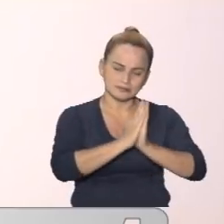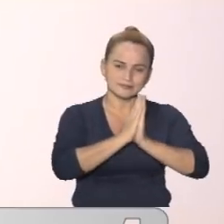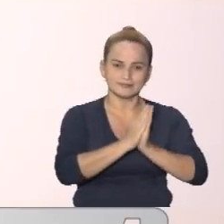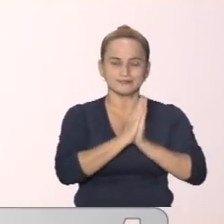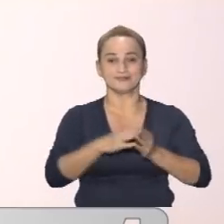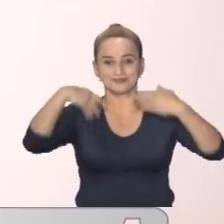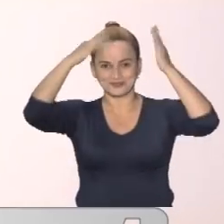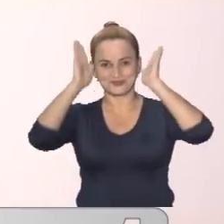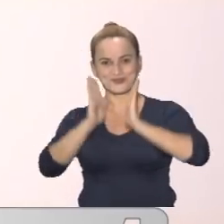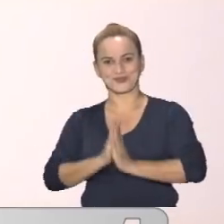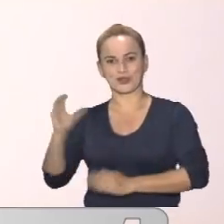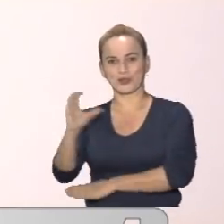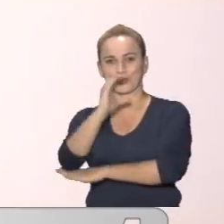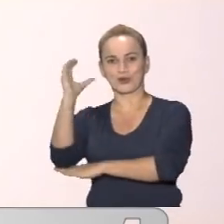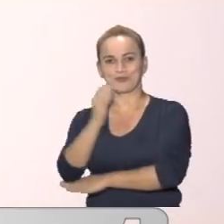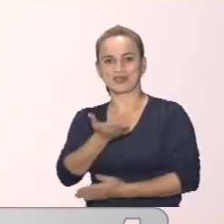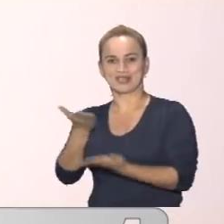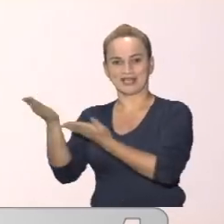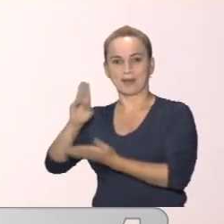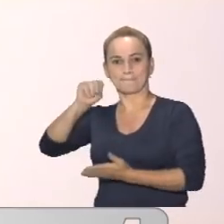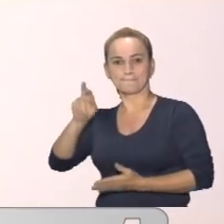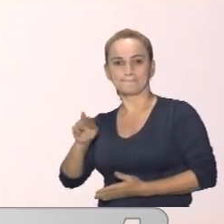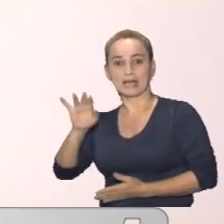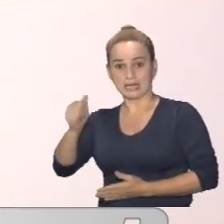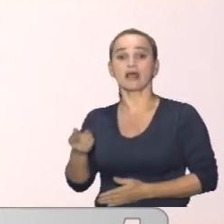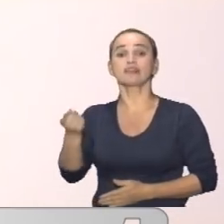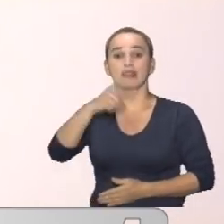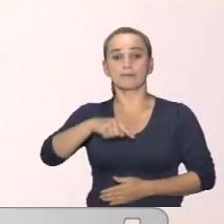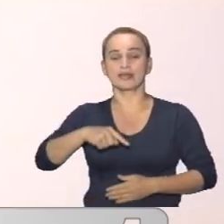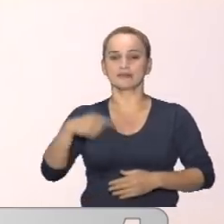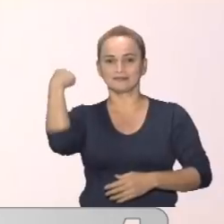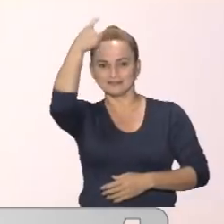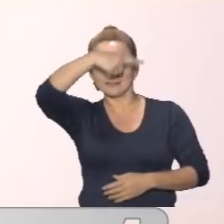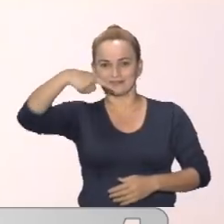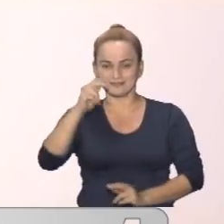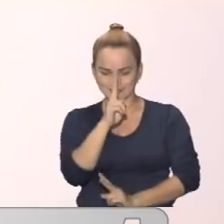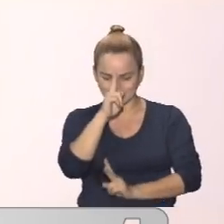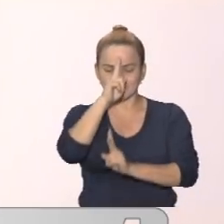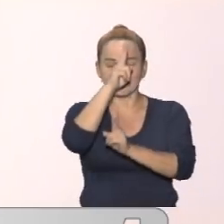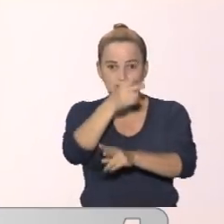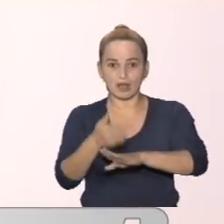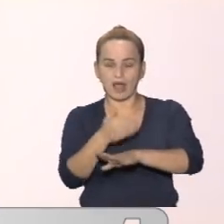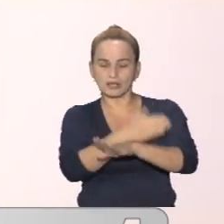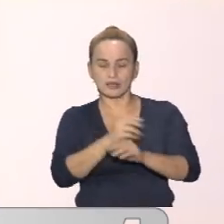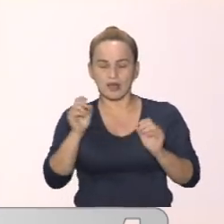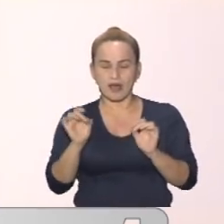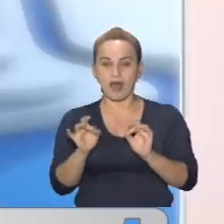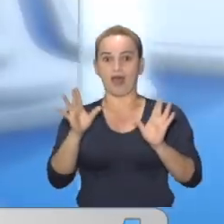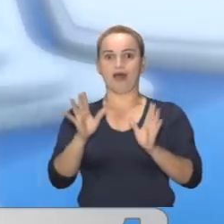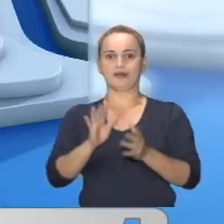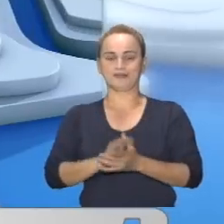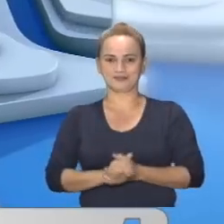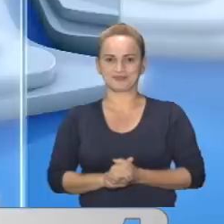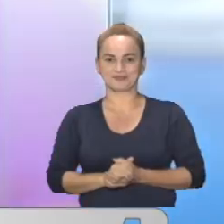Además, la religiosa colombiana María Berenice Duque Henker también será beatificada después de reconocérsele un milagro.